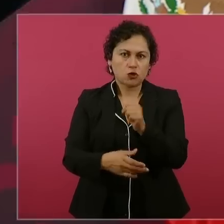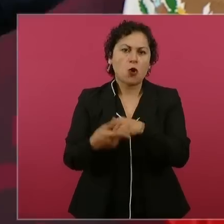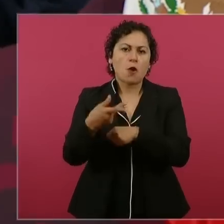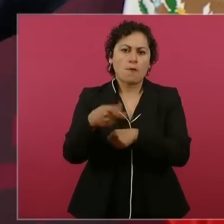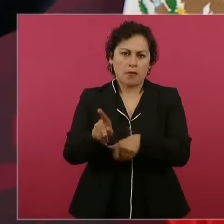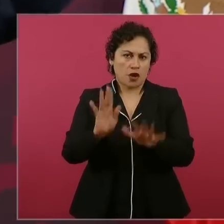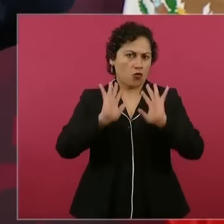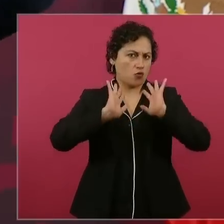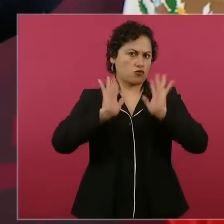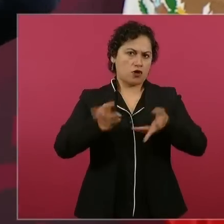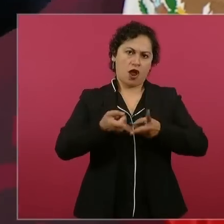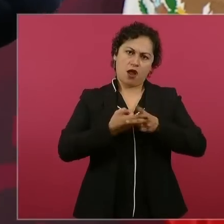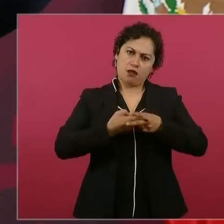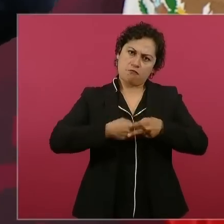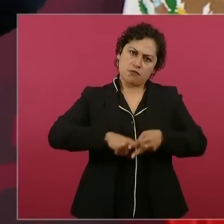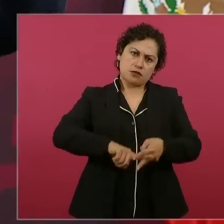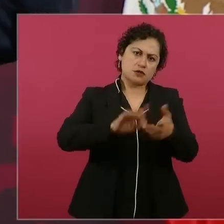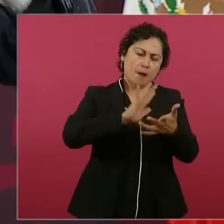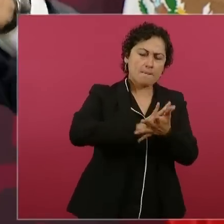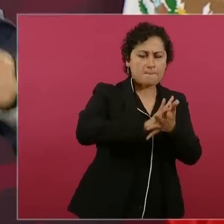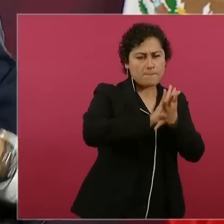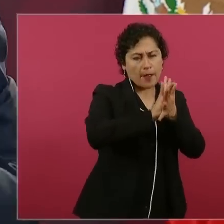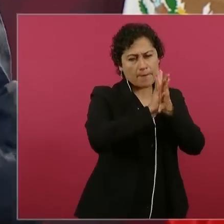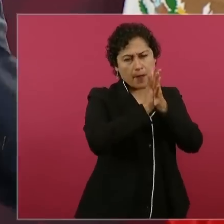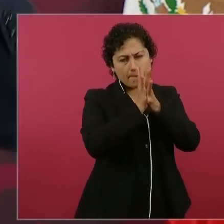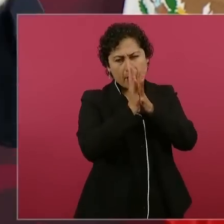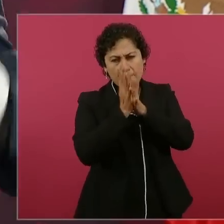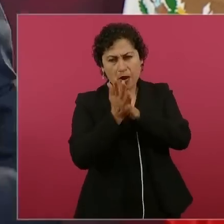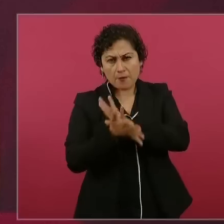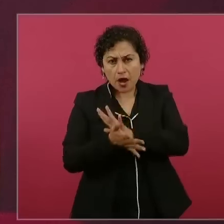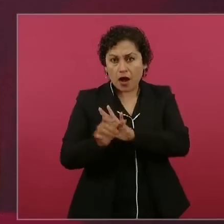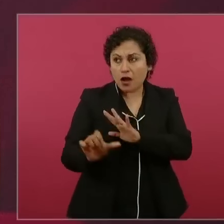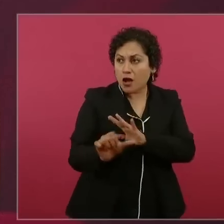para que los que vengan